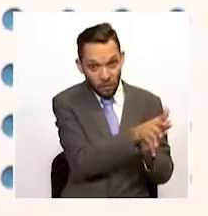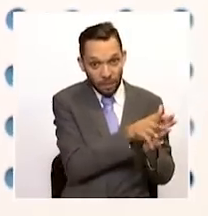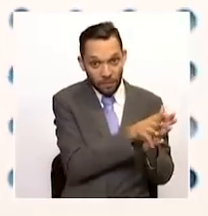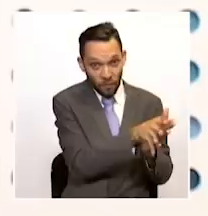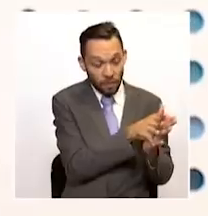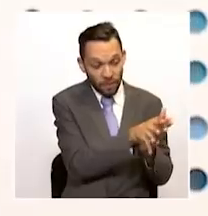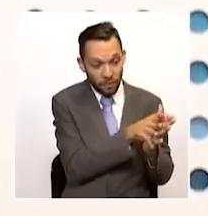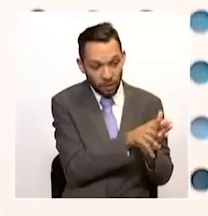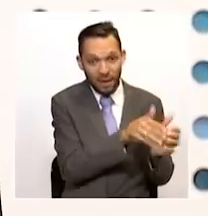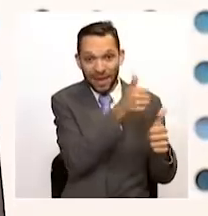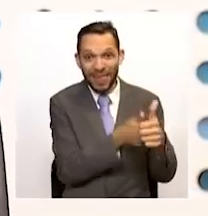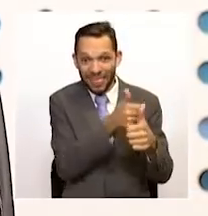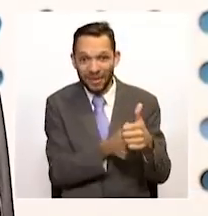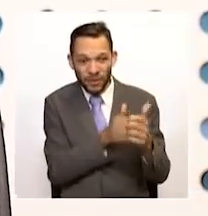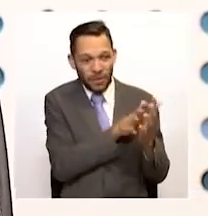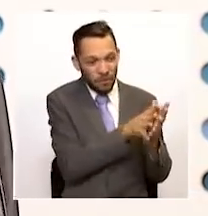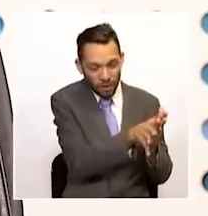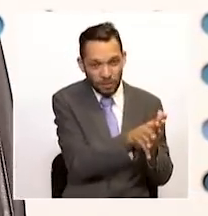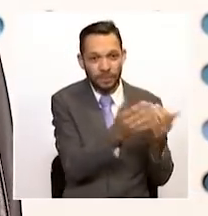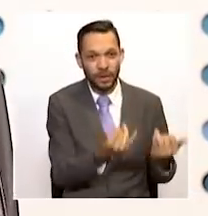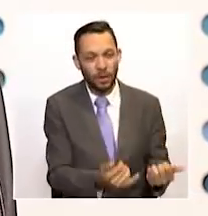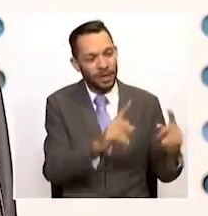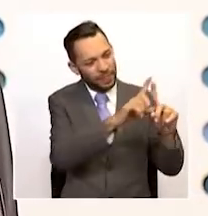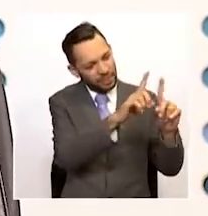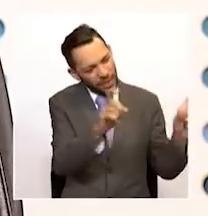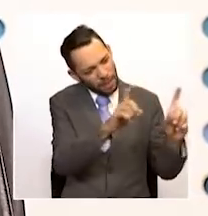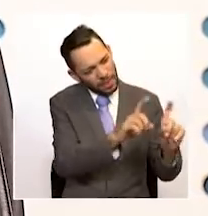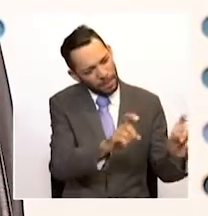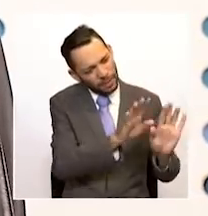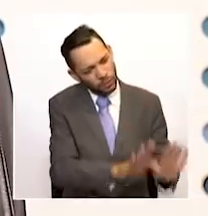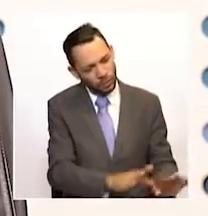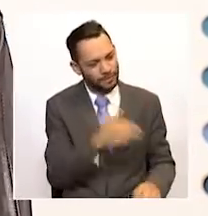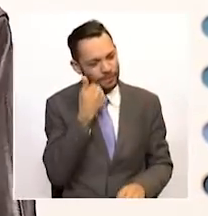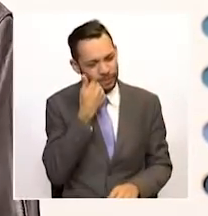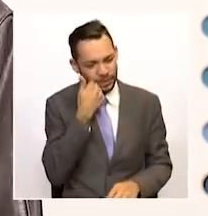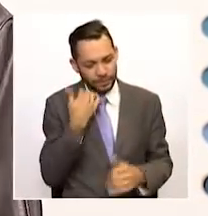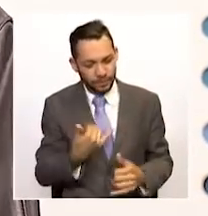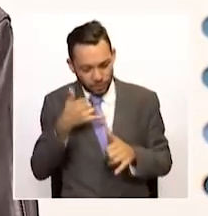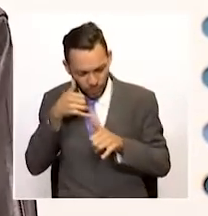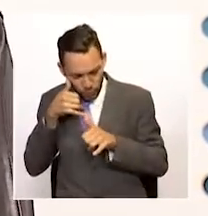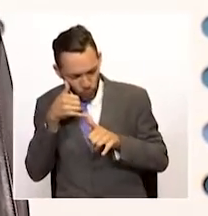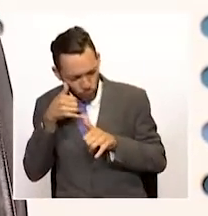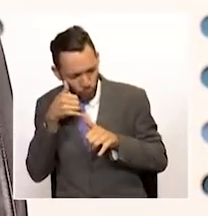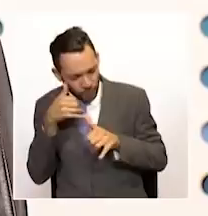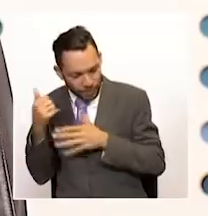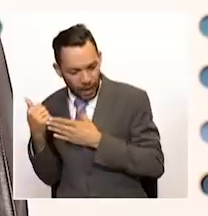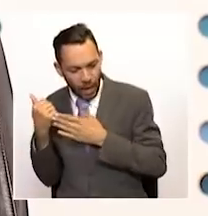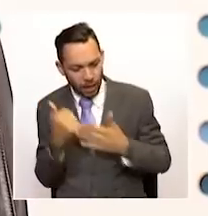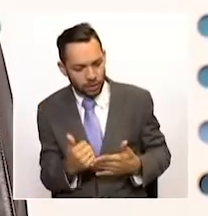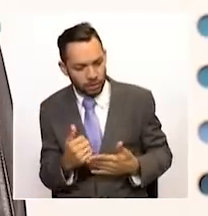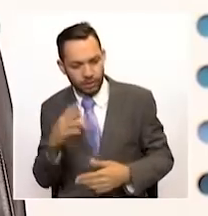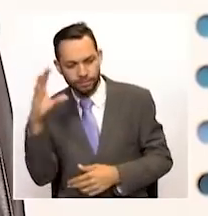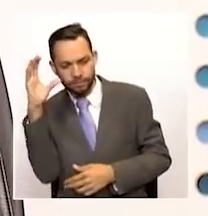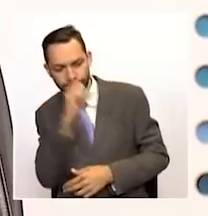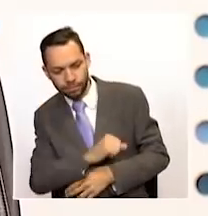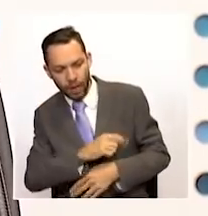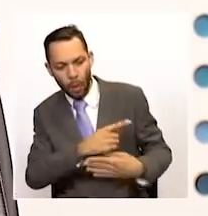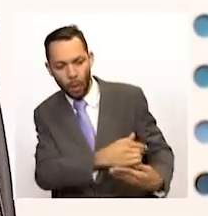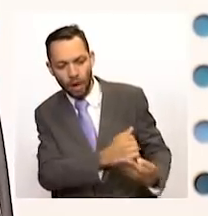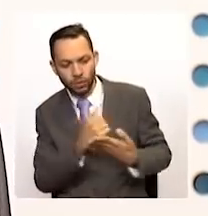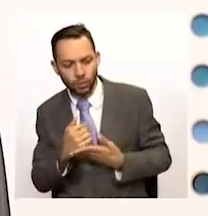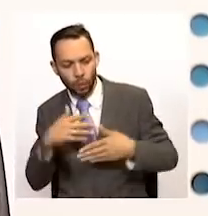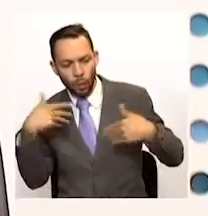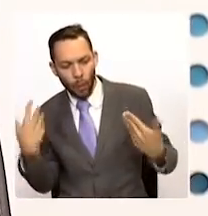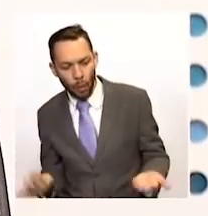creo que a nivel de desde el punto de vista del laboratorio se pueden ayudar al diagnóstico de ayudarle al médico a